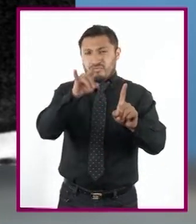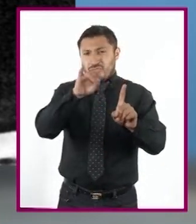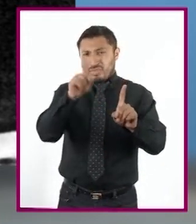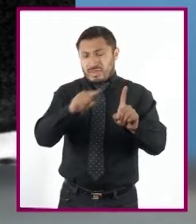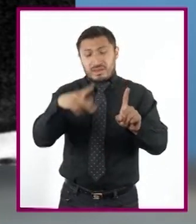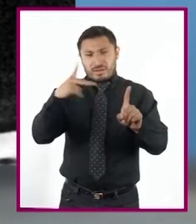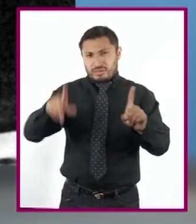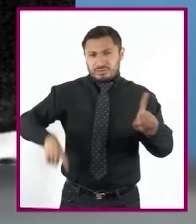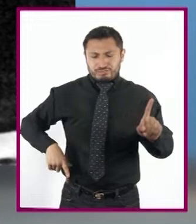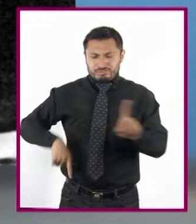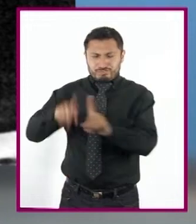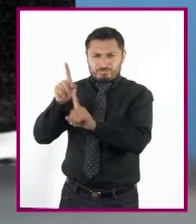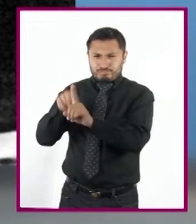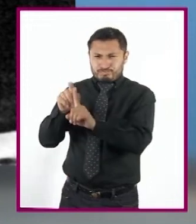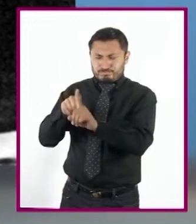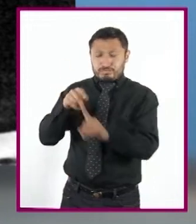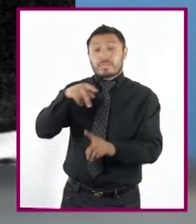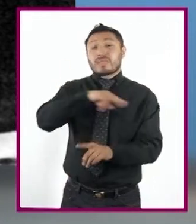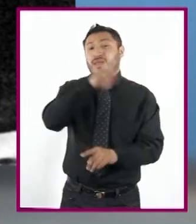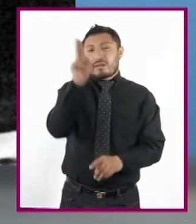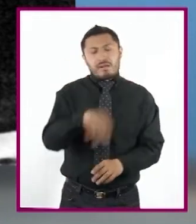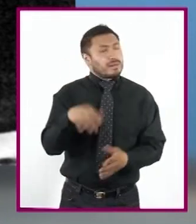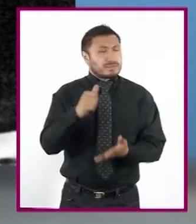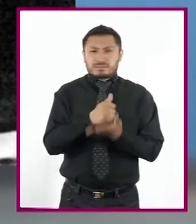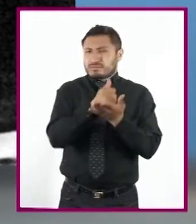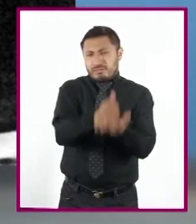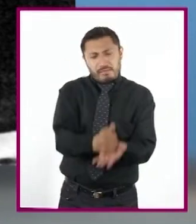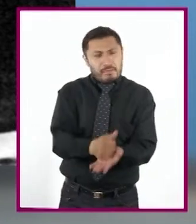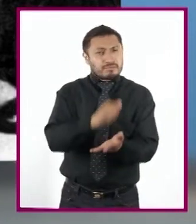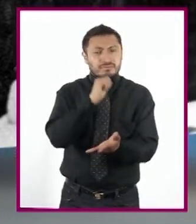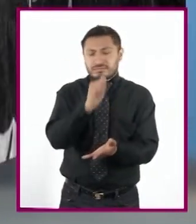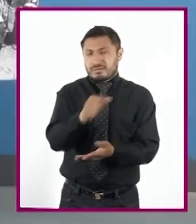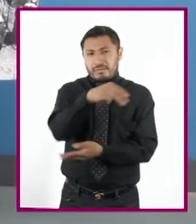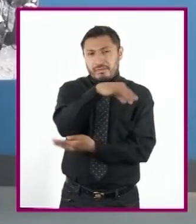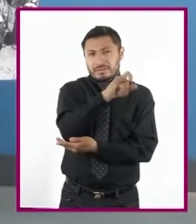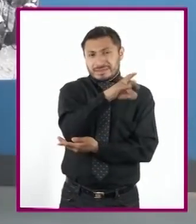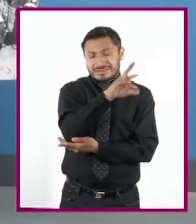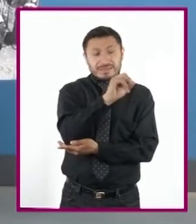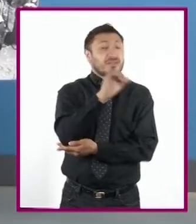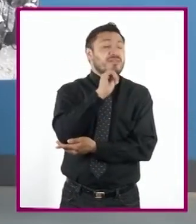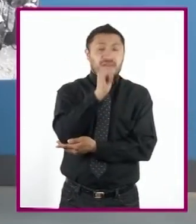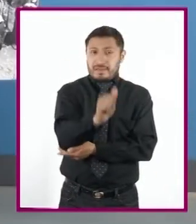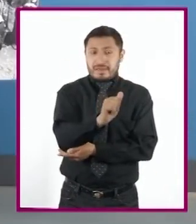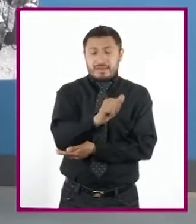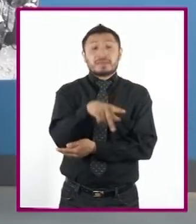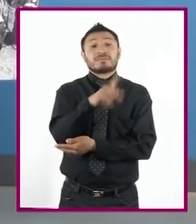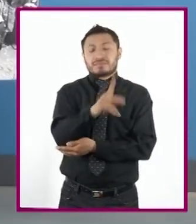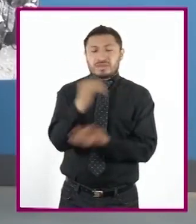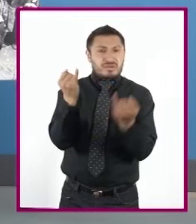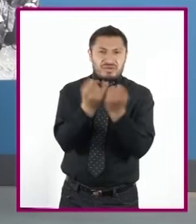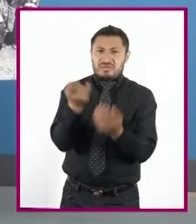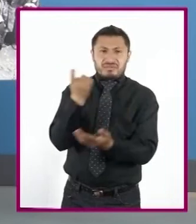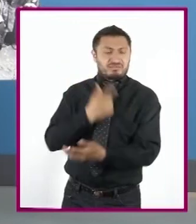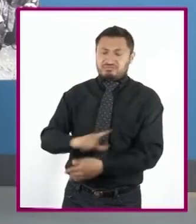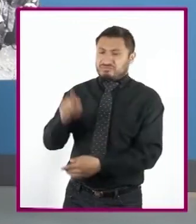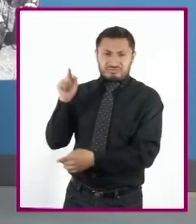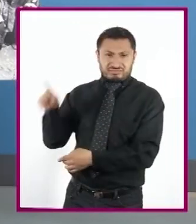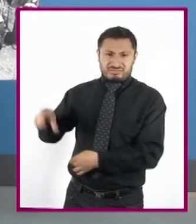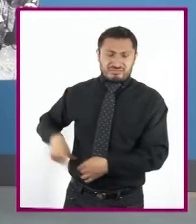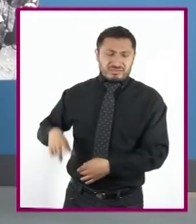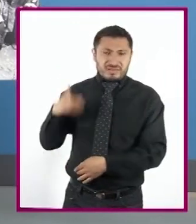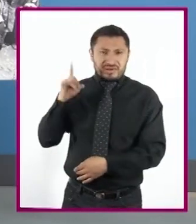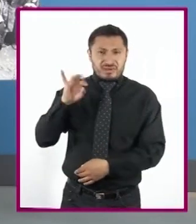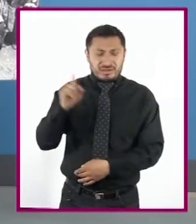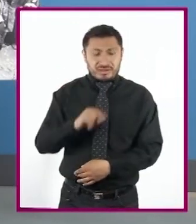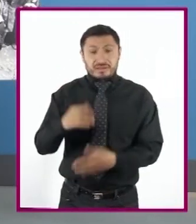su régimen, aunque nunca colaboraron directamente con Madero. Ahora bien, les invito a leer junto conmigo